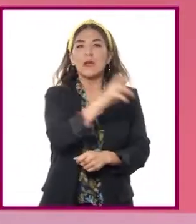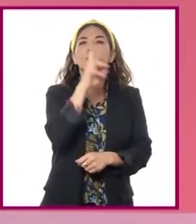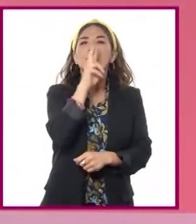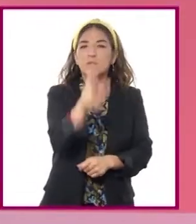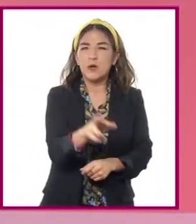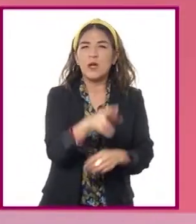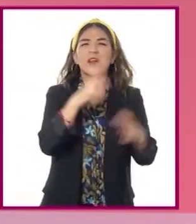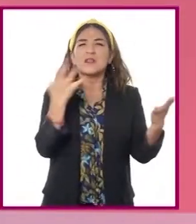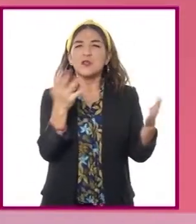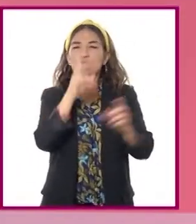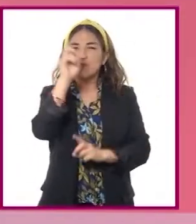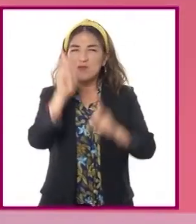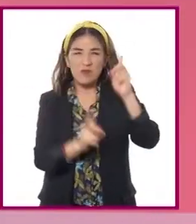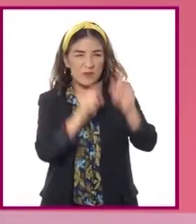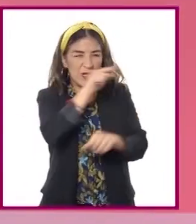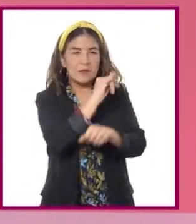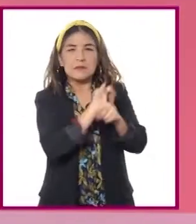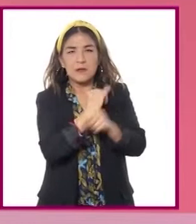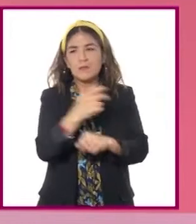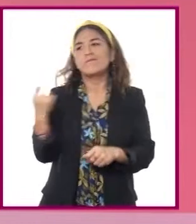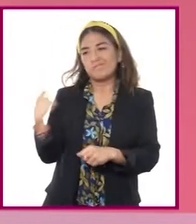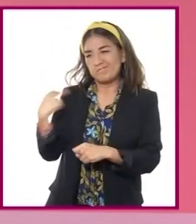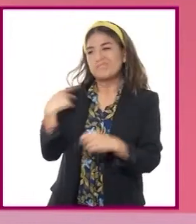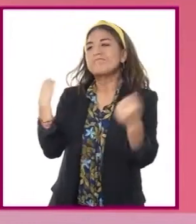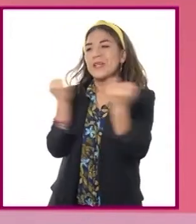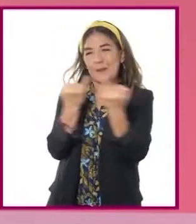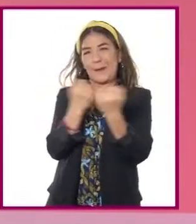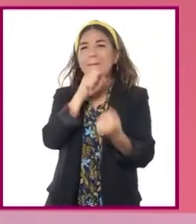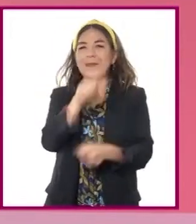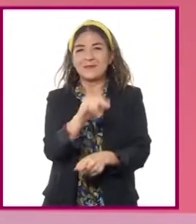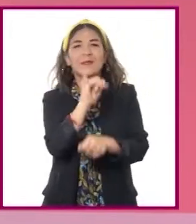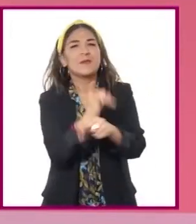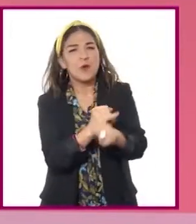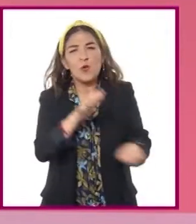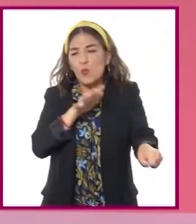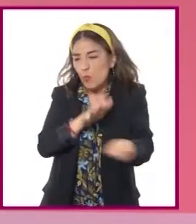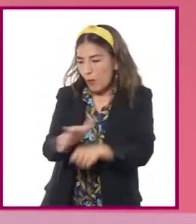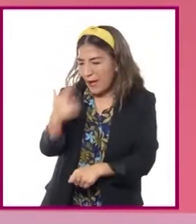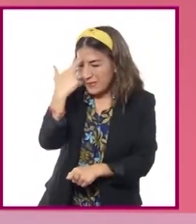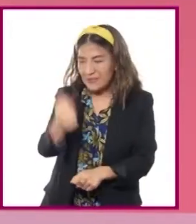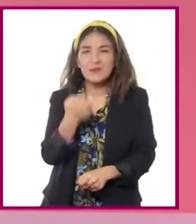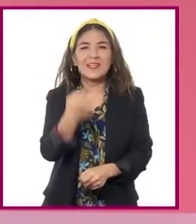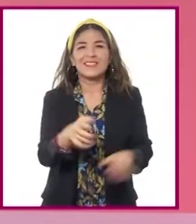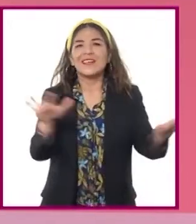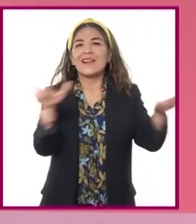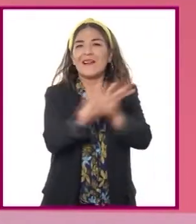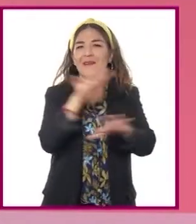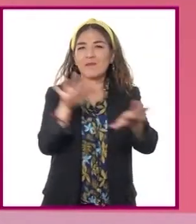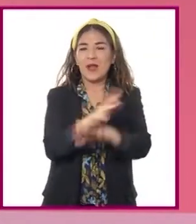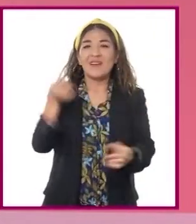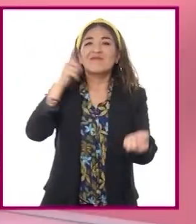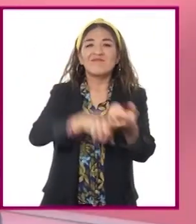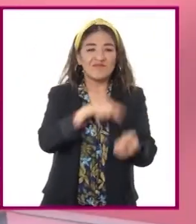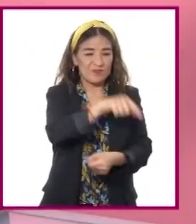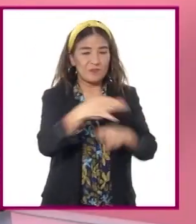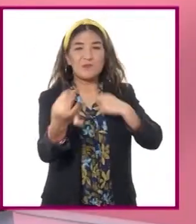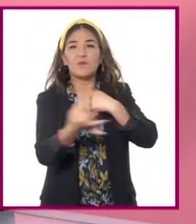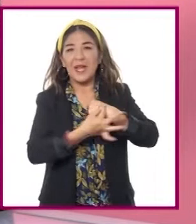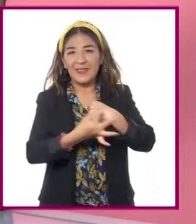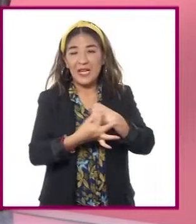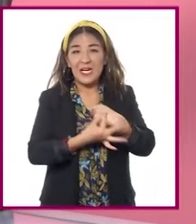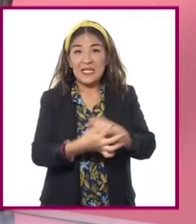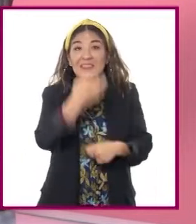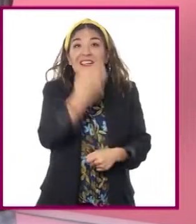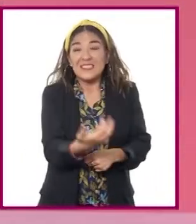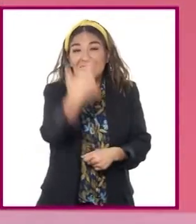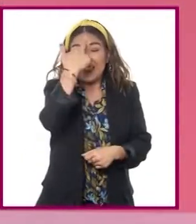algunos misterios. Nosotros también investigaremos cuál es el factor causante de las alteraciones en los metales, que también